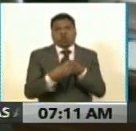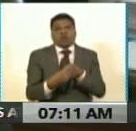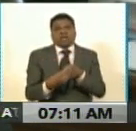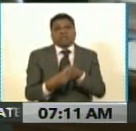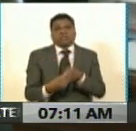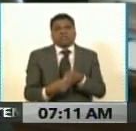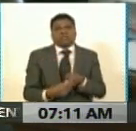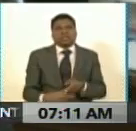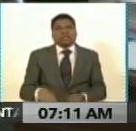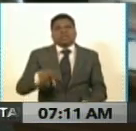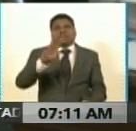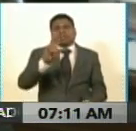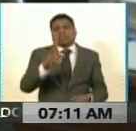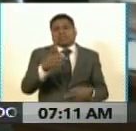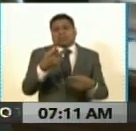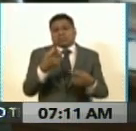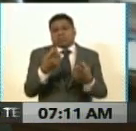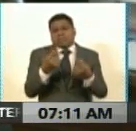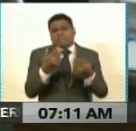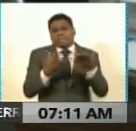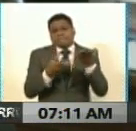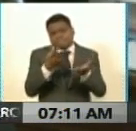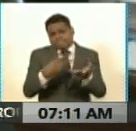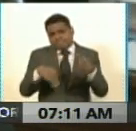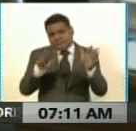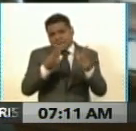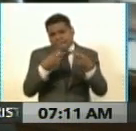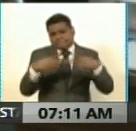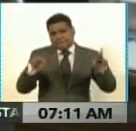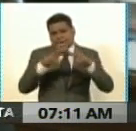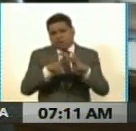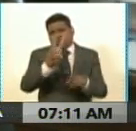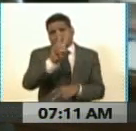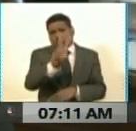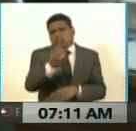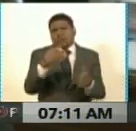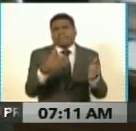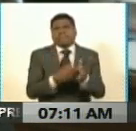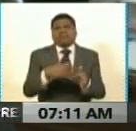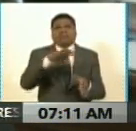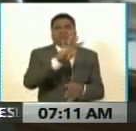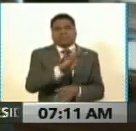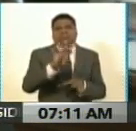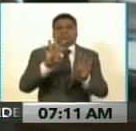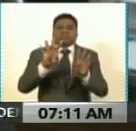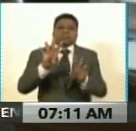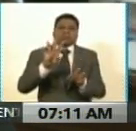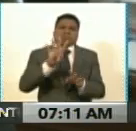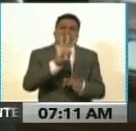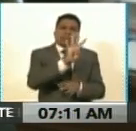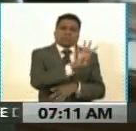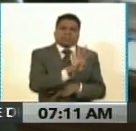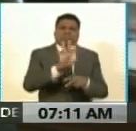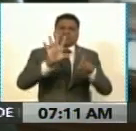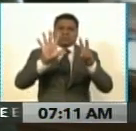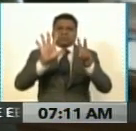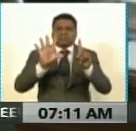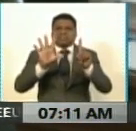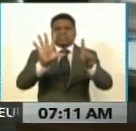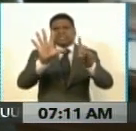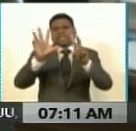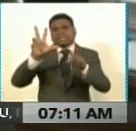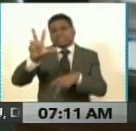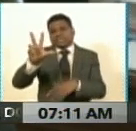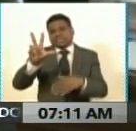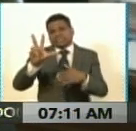cuesta 2937 pesos colombianos Aquí no hay ninguna violación además que estamos cumpliendo con todas